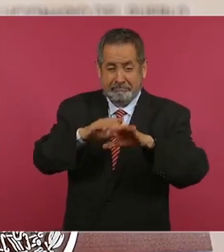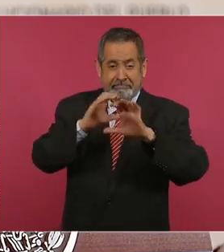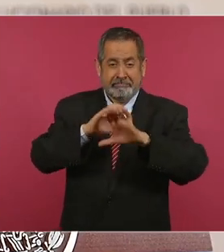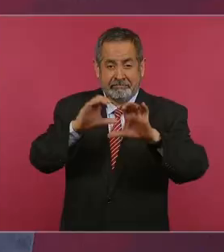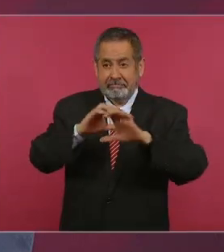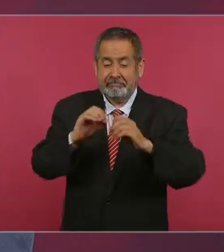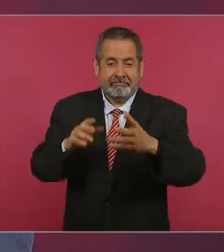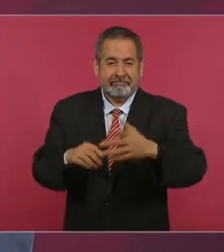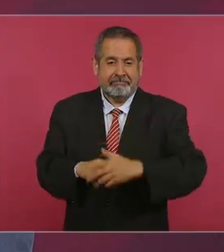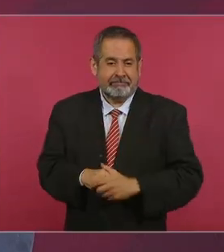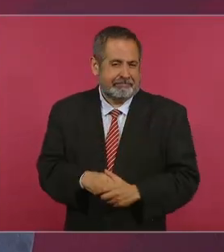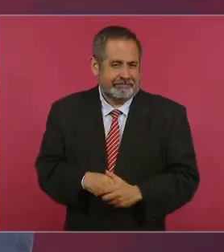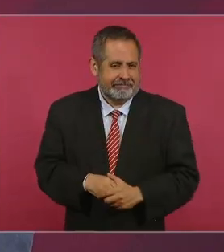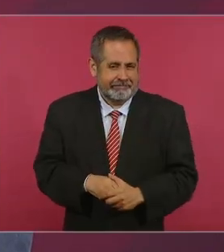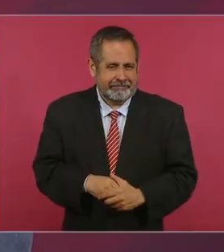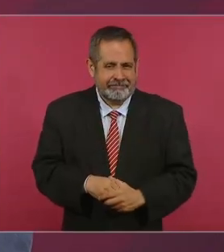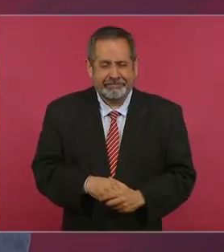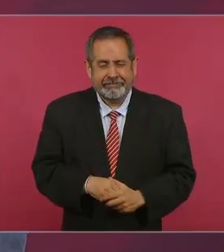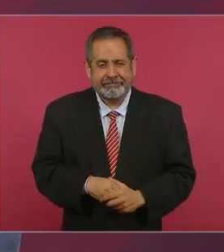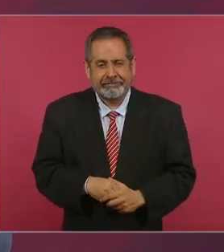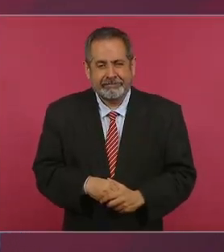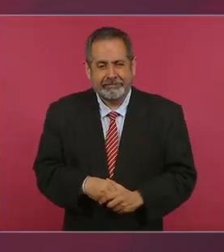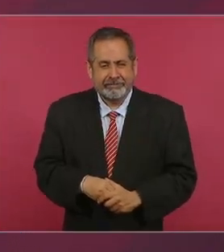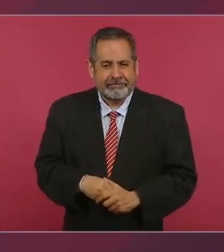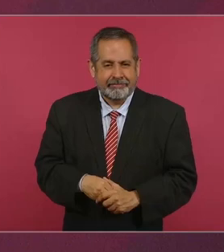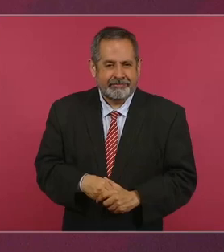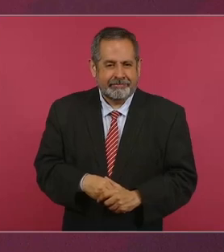al gran dirigente